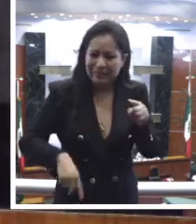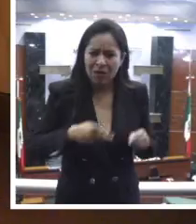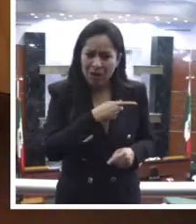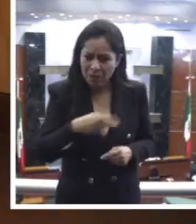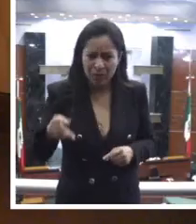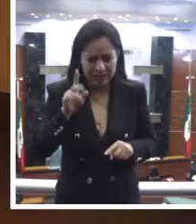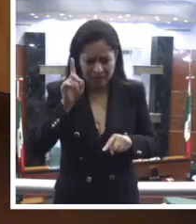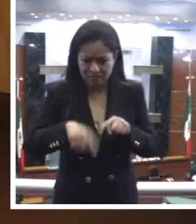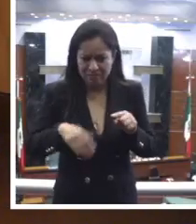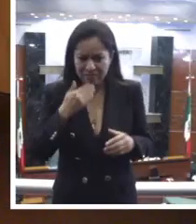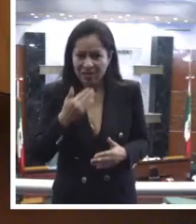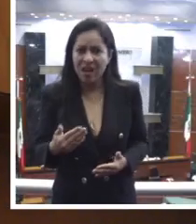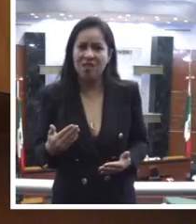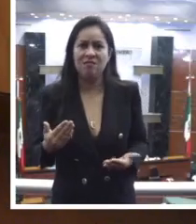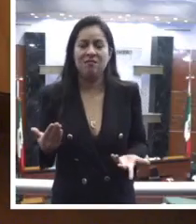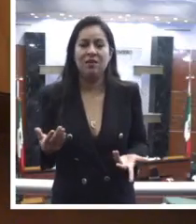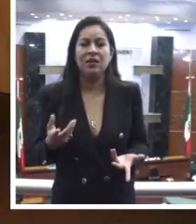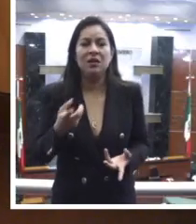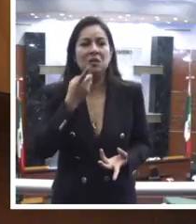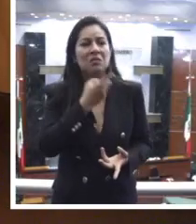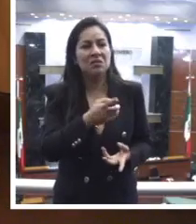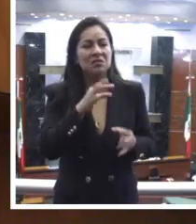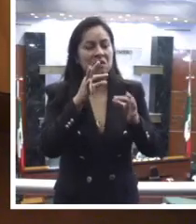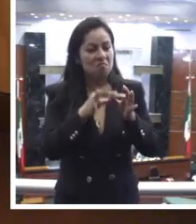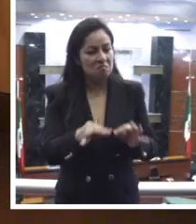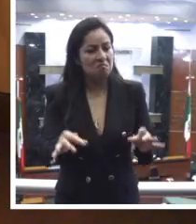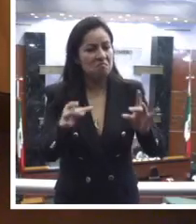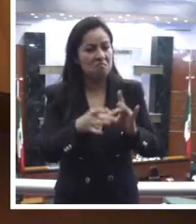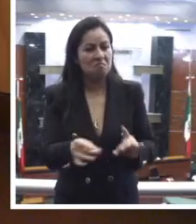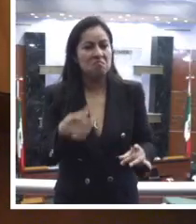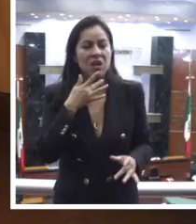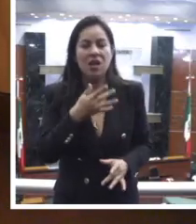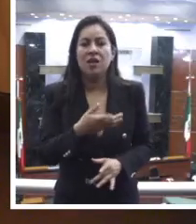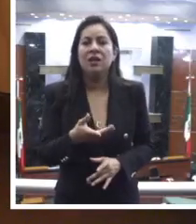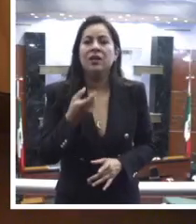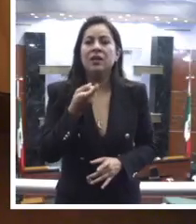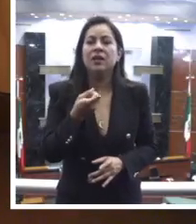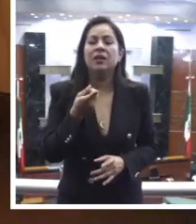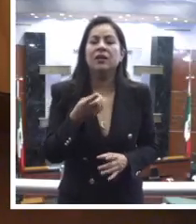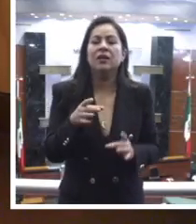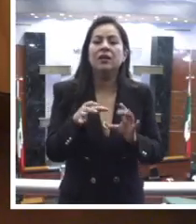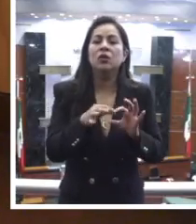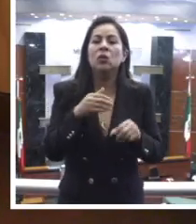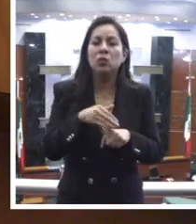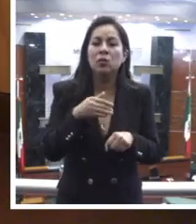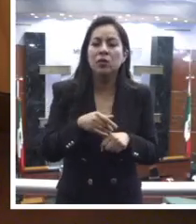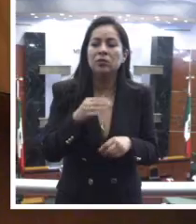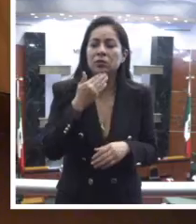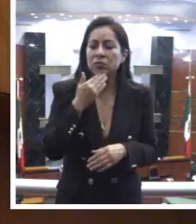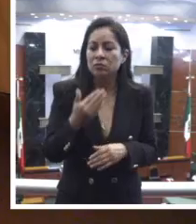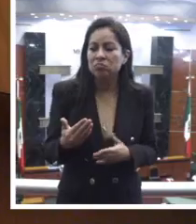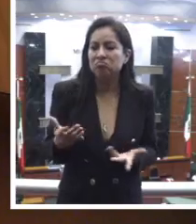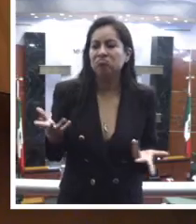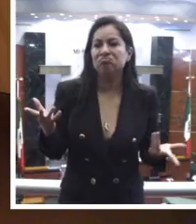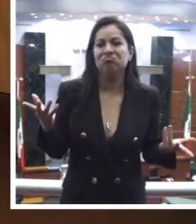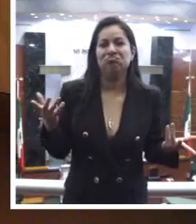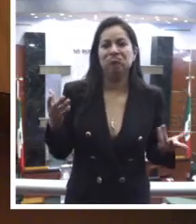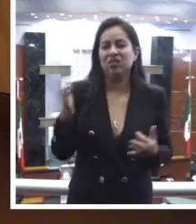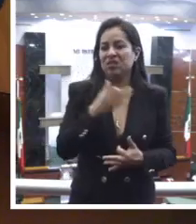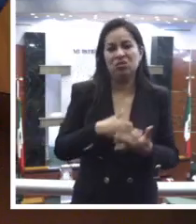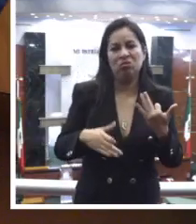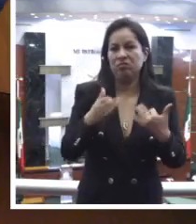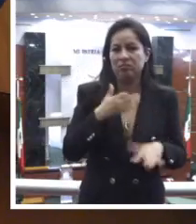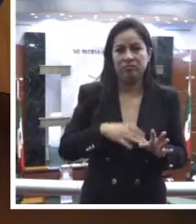tal. Así lo dice Coneval, y lo dice de manera puntual, y lo dice en términos relativos y en términos